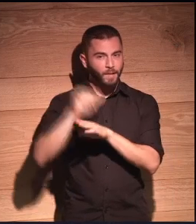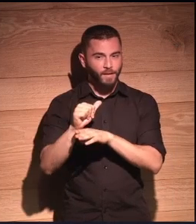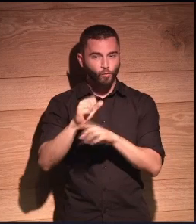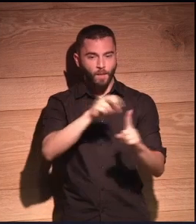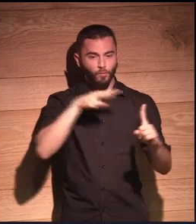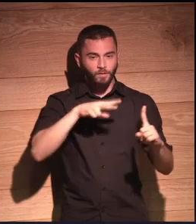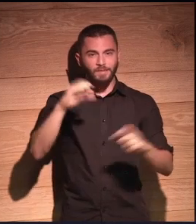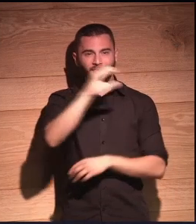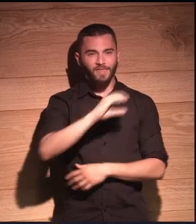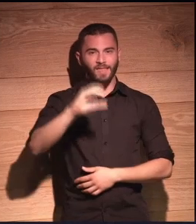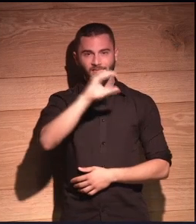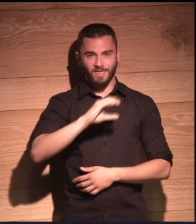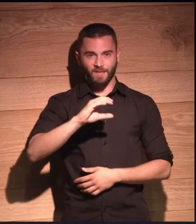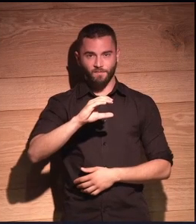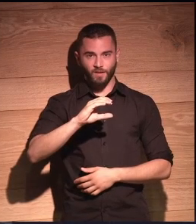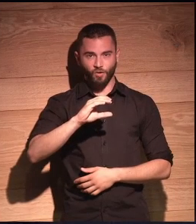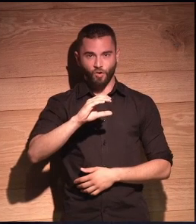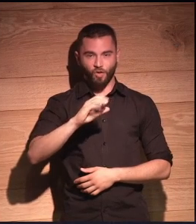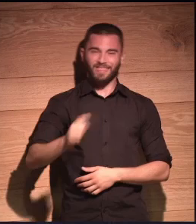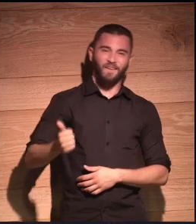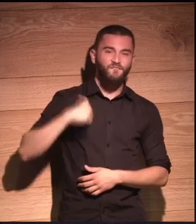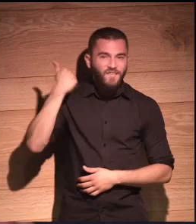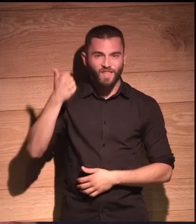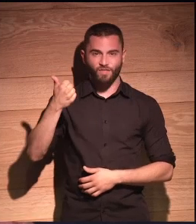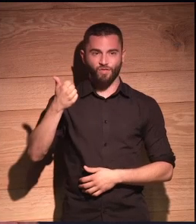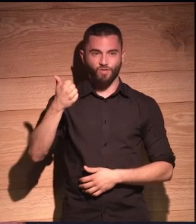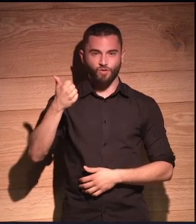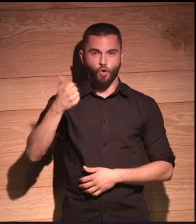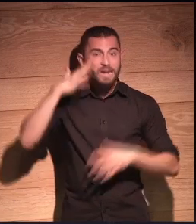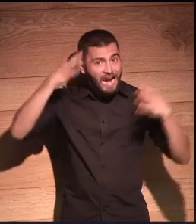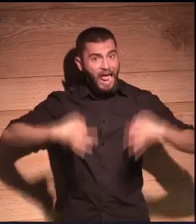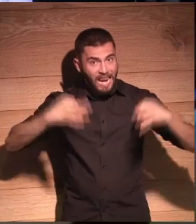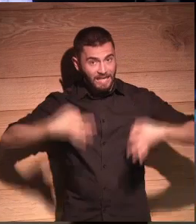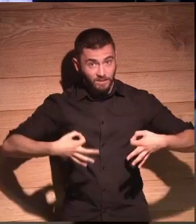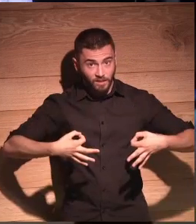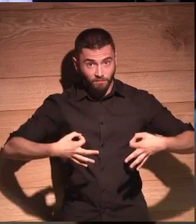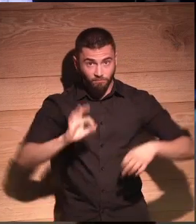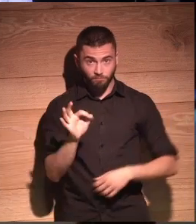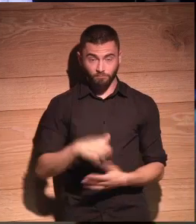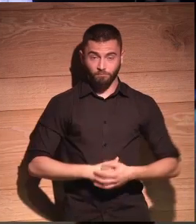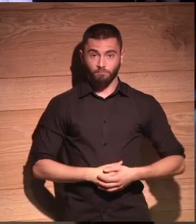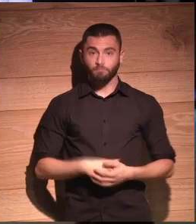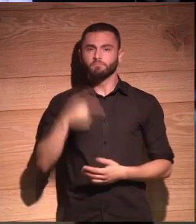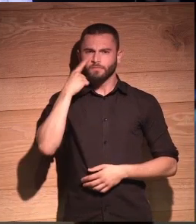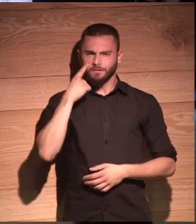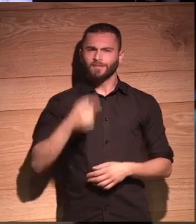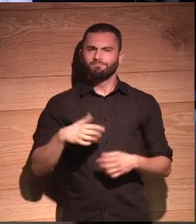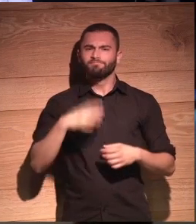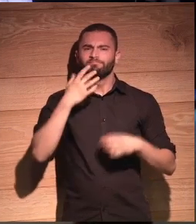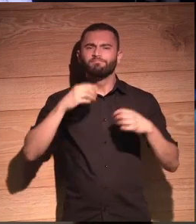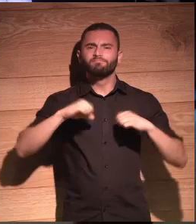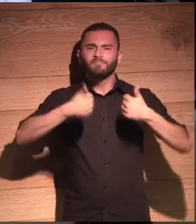vista científico y de ficción, pues muy realista, ¿no? A ver, ¿quién